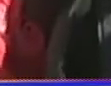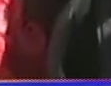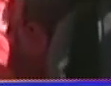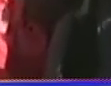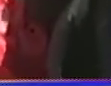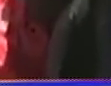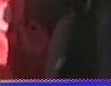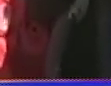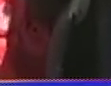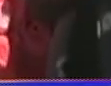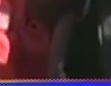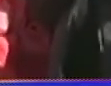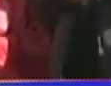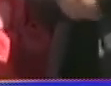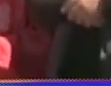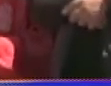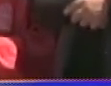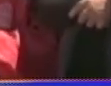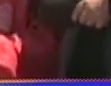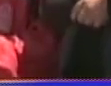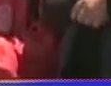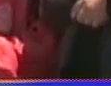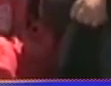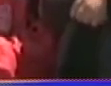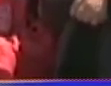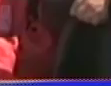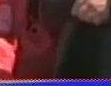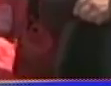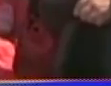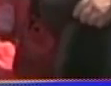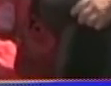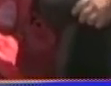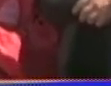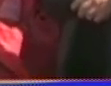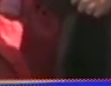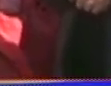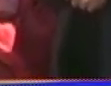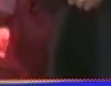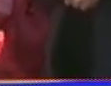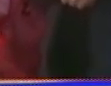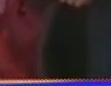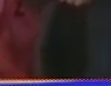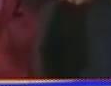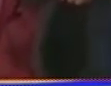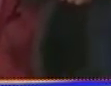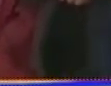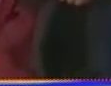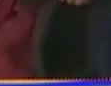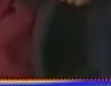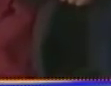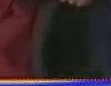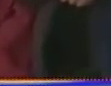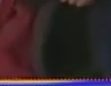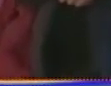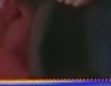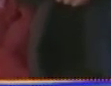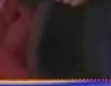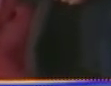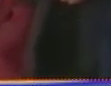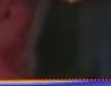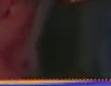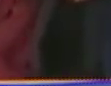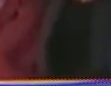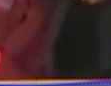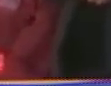se te reparte, 1, 2, 3, 4, 5. Tu hija está en un cerrallo, 2 hijos se te murieron, los otros 2 se te fueron